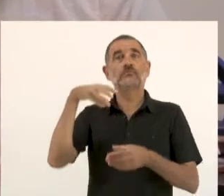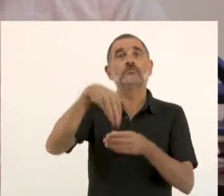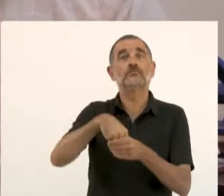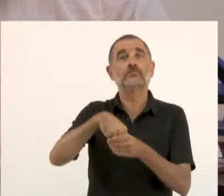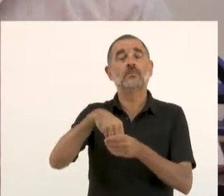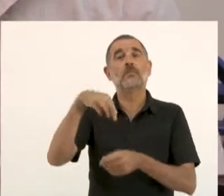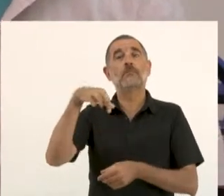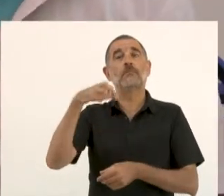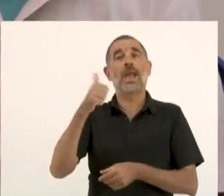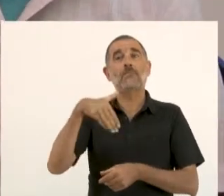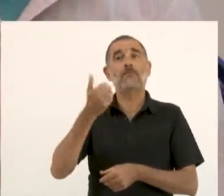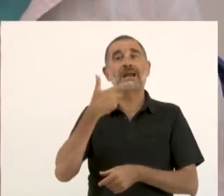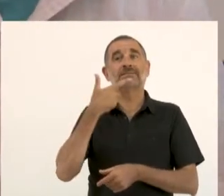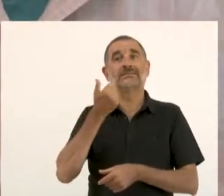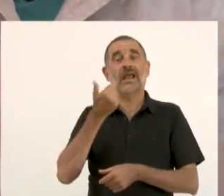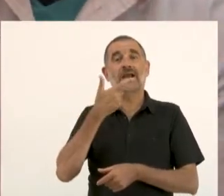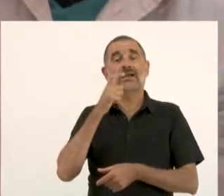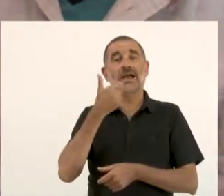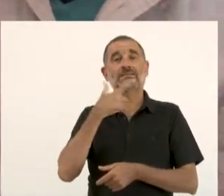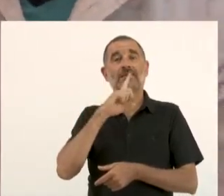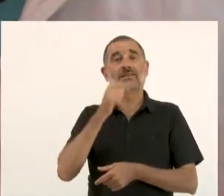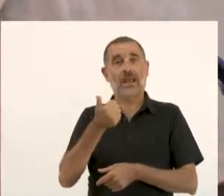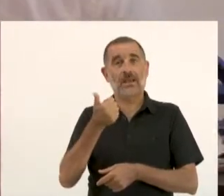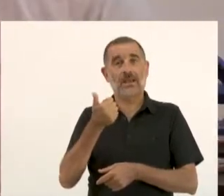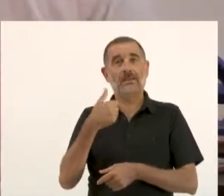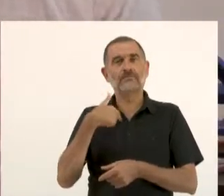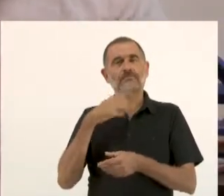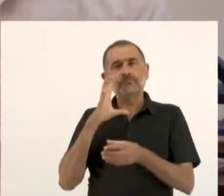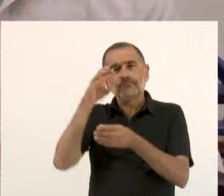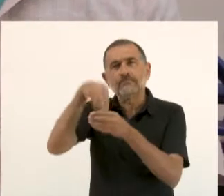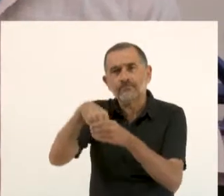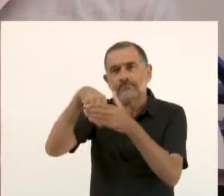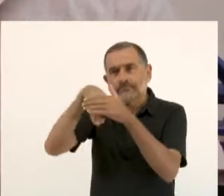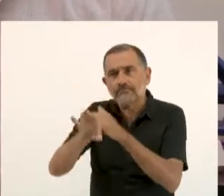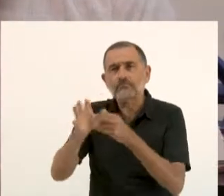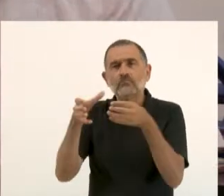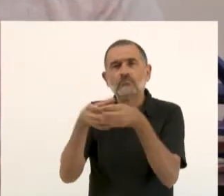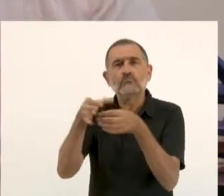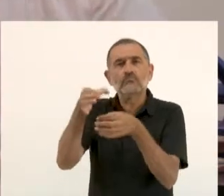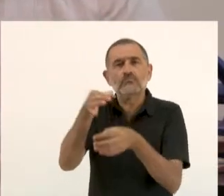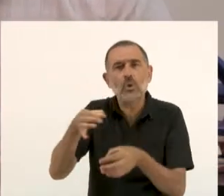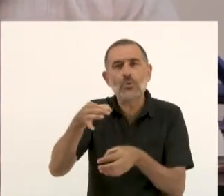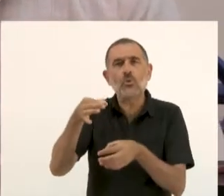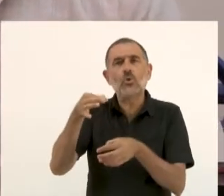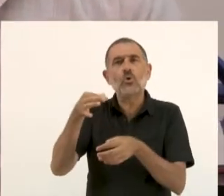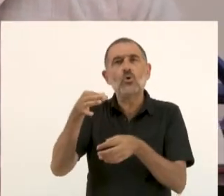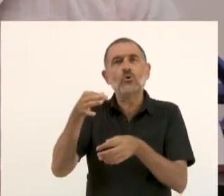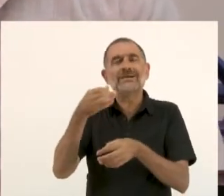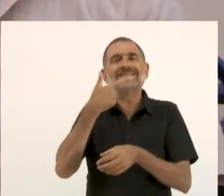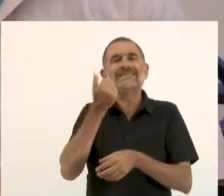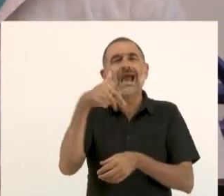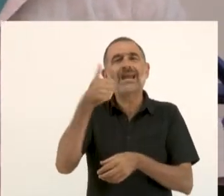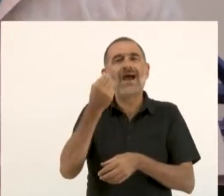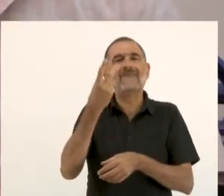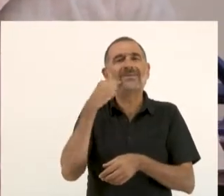es una comunidad que pertenece al pueblo nación San Avirón, momento ubicado en lo que